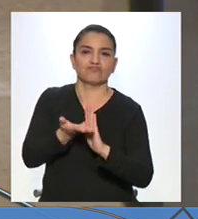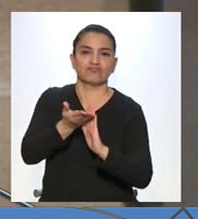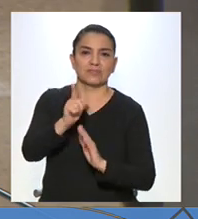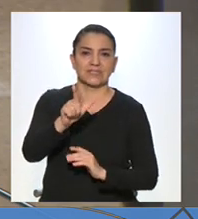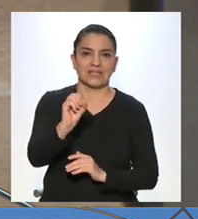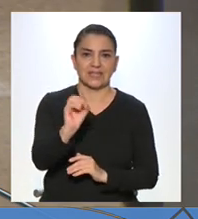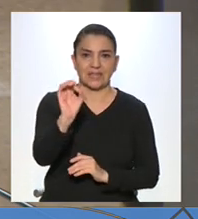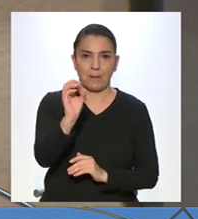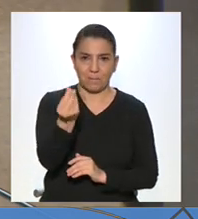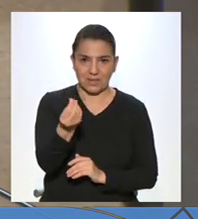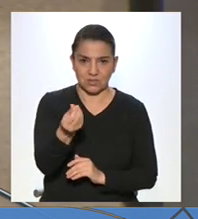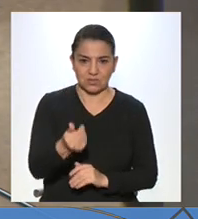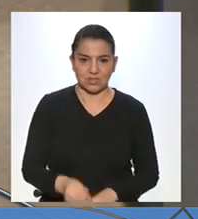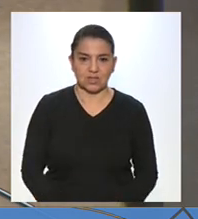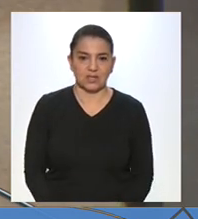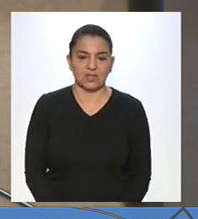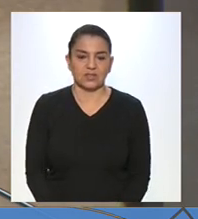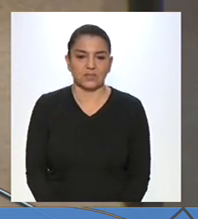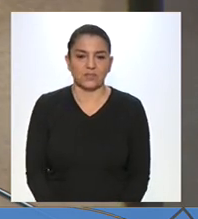pesos.